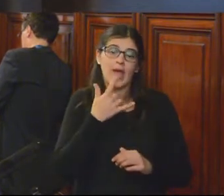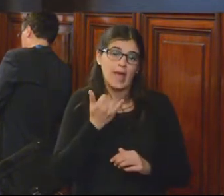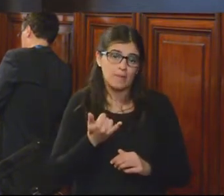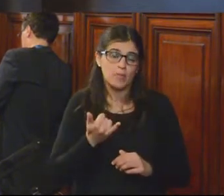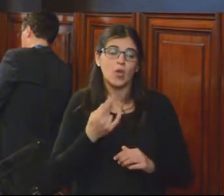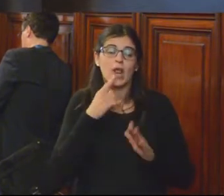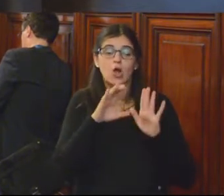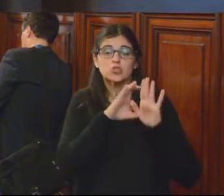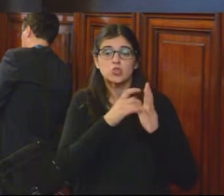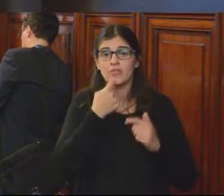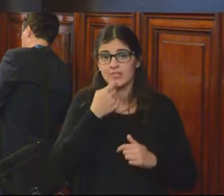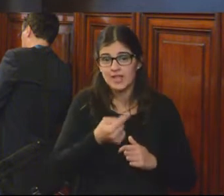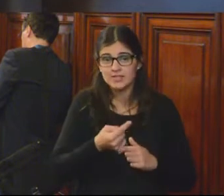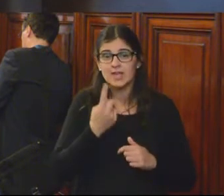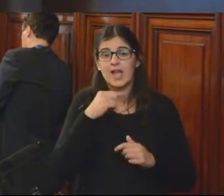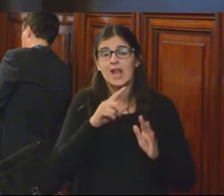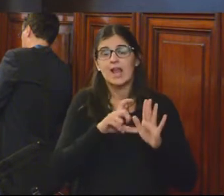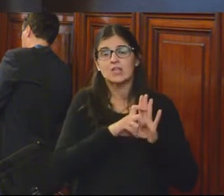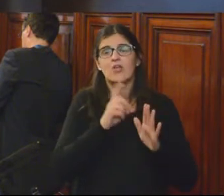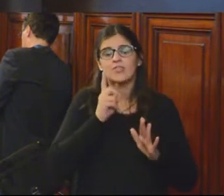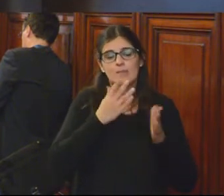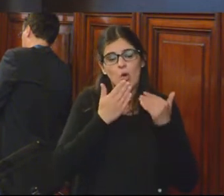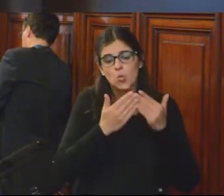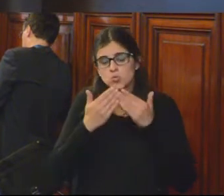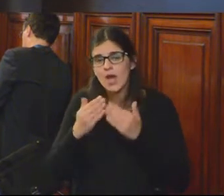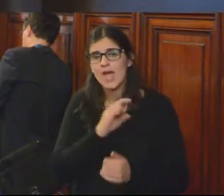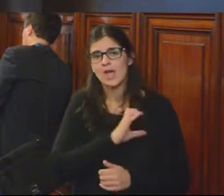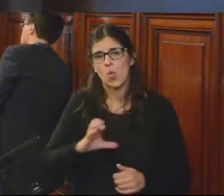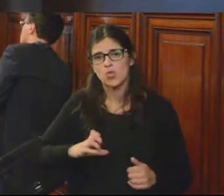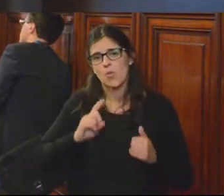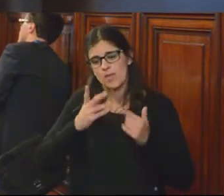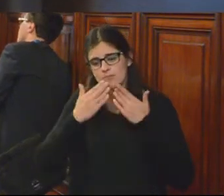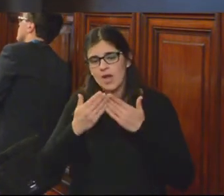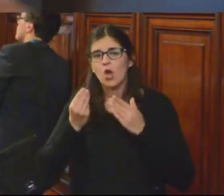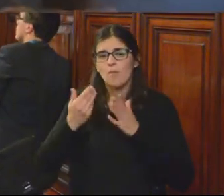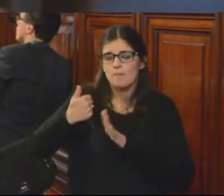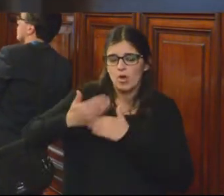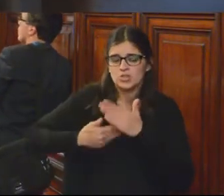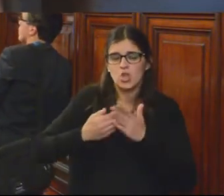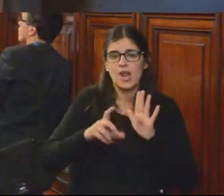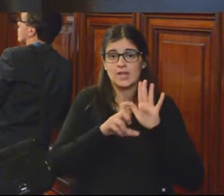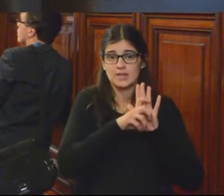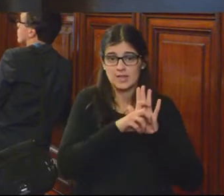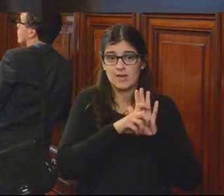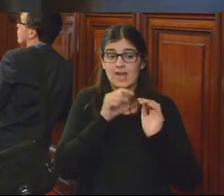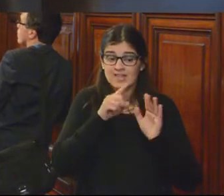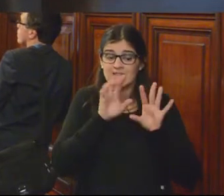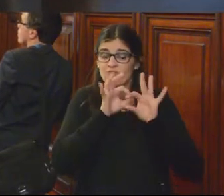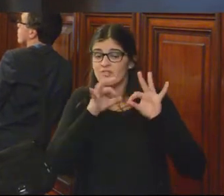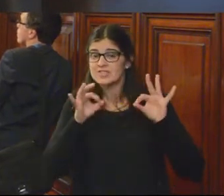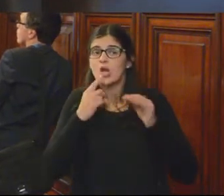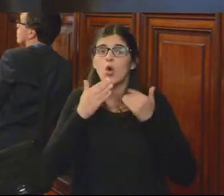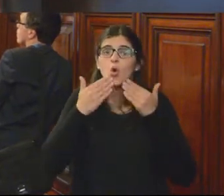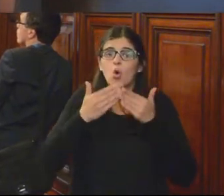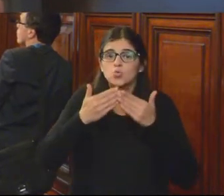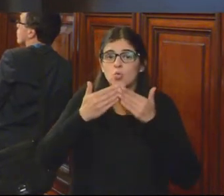La Constitución dice que el legislativo debe consultar con el Ejecutivo en el proceso legislativo. Esa frase consultar que